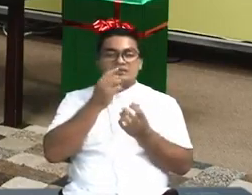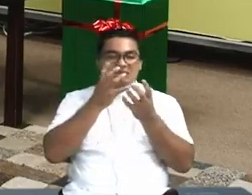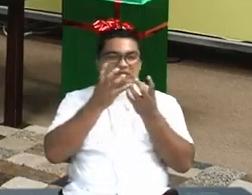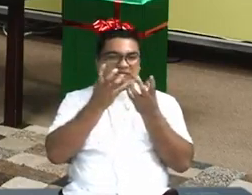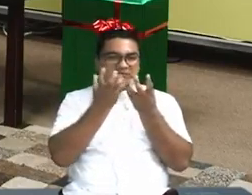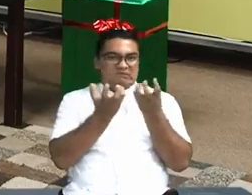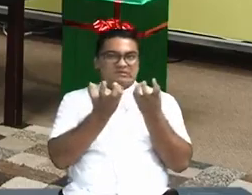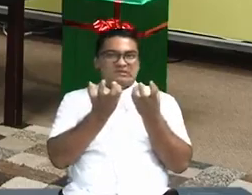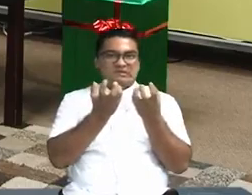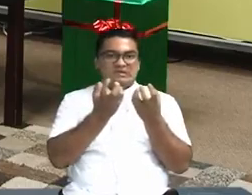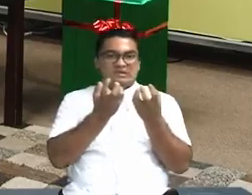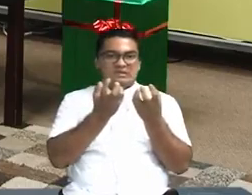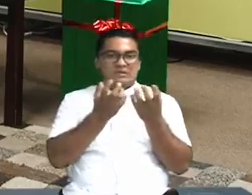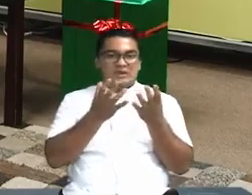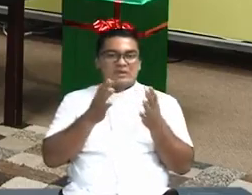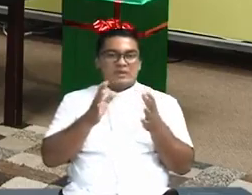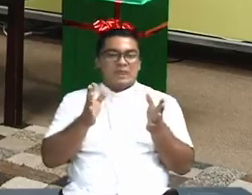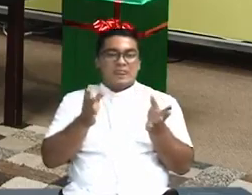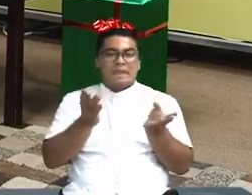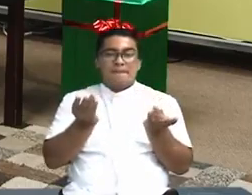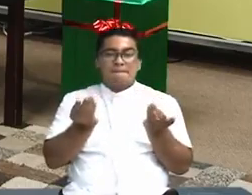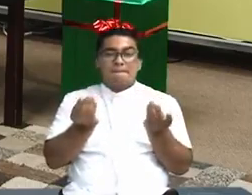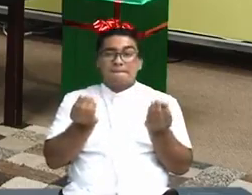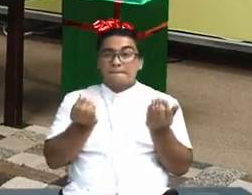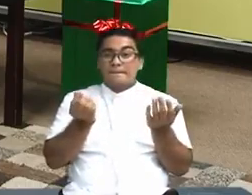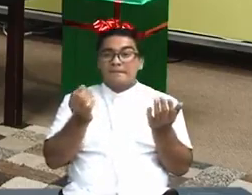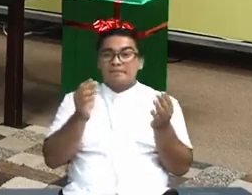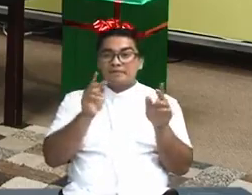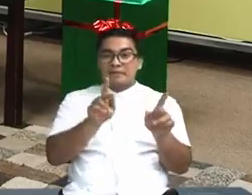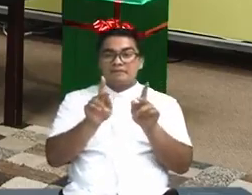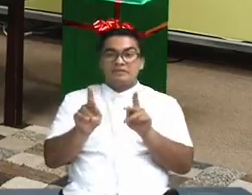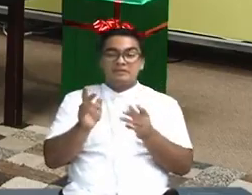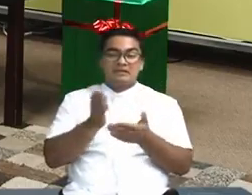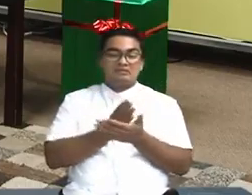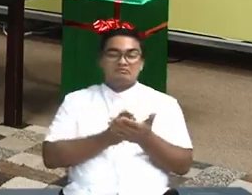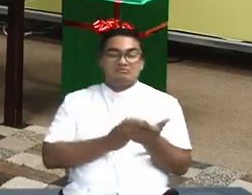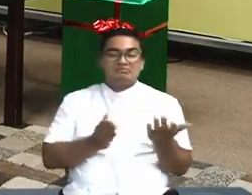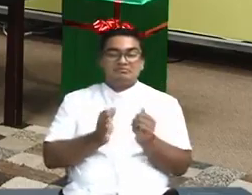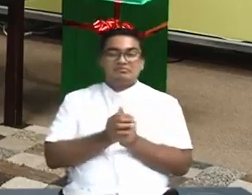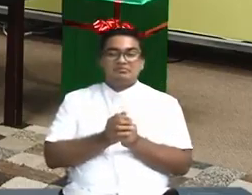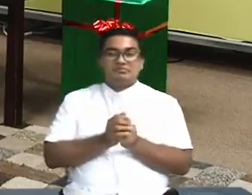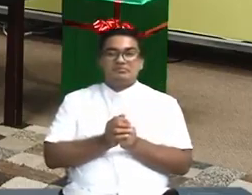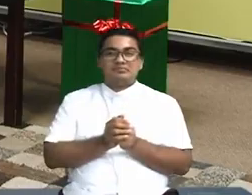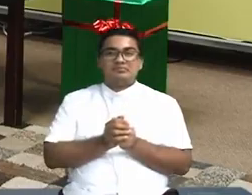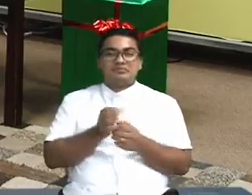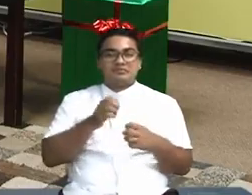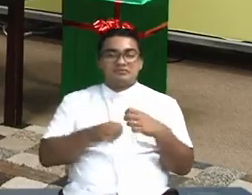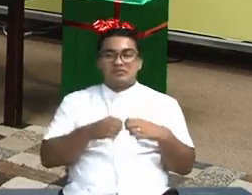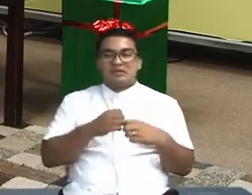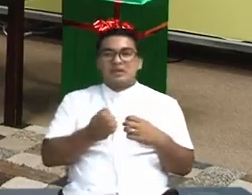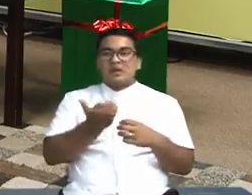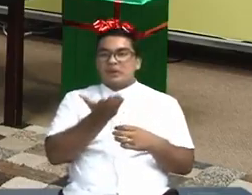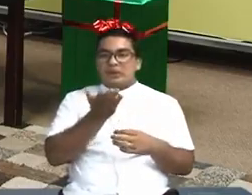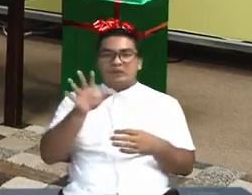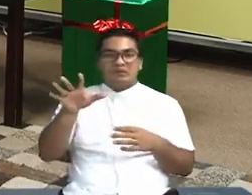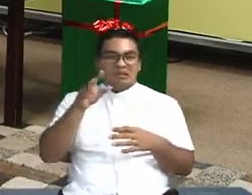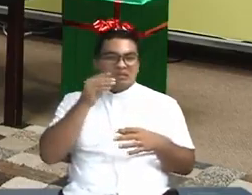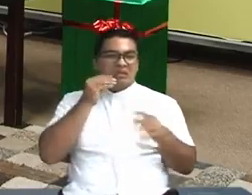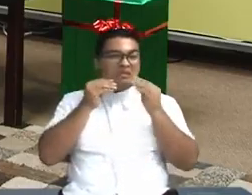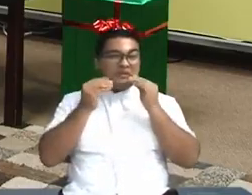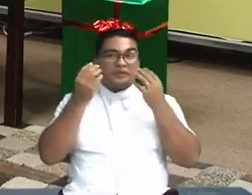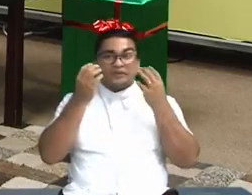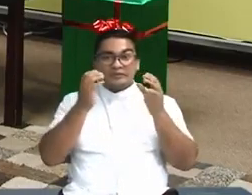pues. Son grietas, sí. Que están con rajados, que le llama la gente. Y entonces ahí vienen los virus, ahí vienen las bacterias, ahí vienen los hongos.